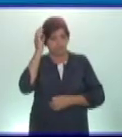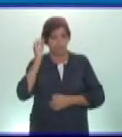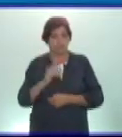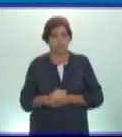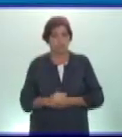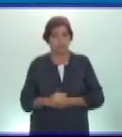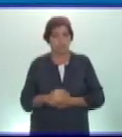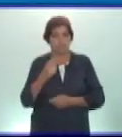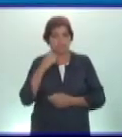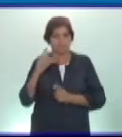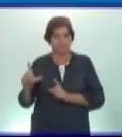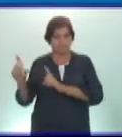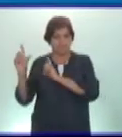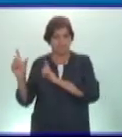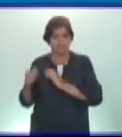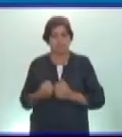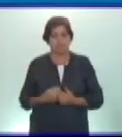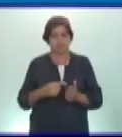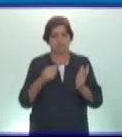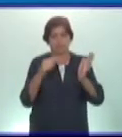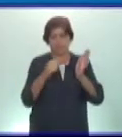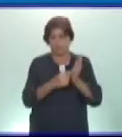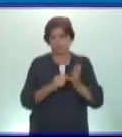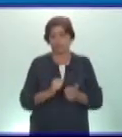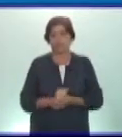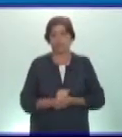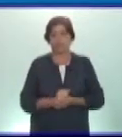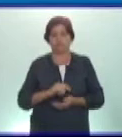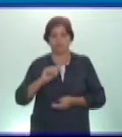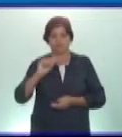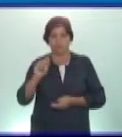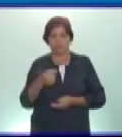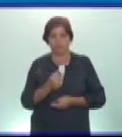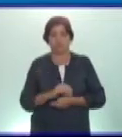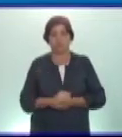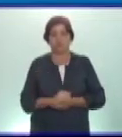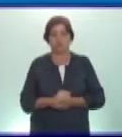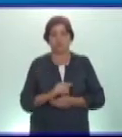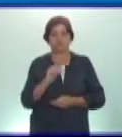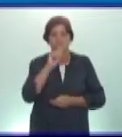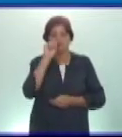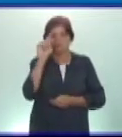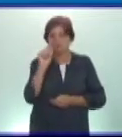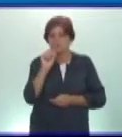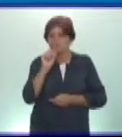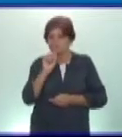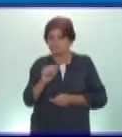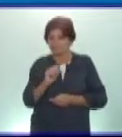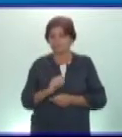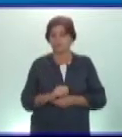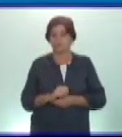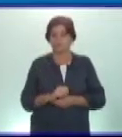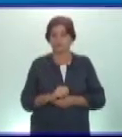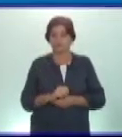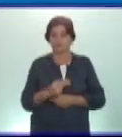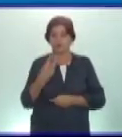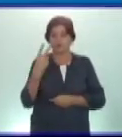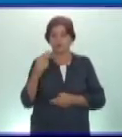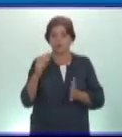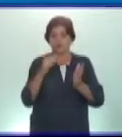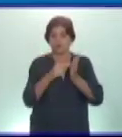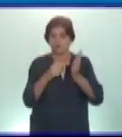Fíjense que tenemos el punto, la coma, los signos de interrogación, los 2